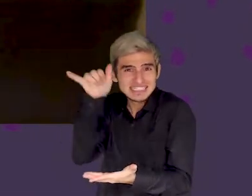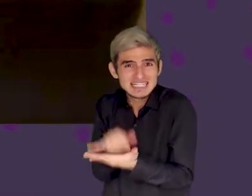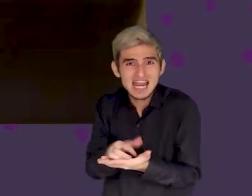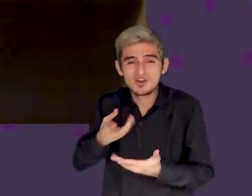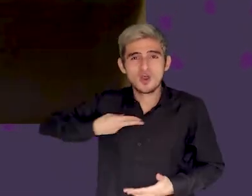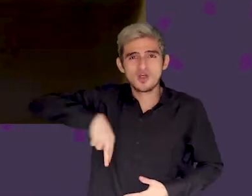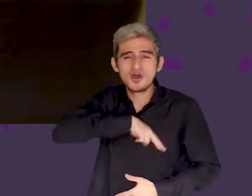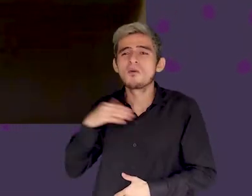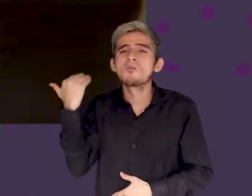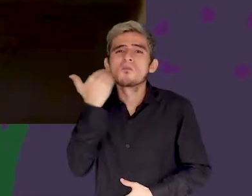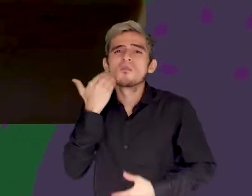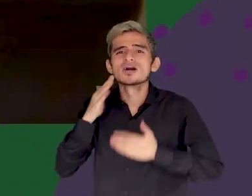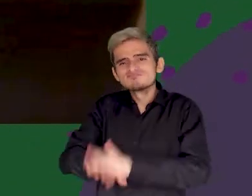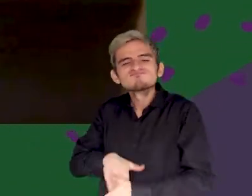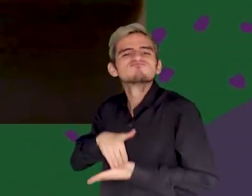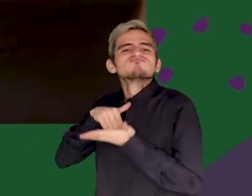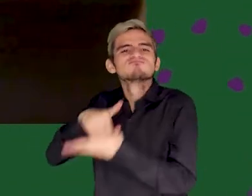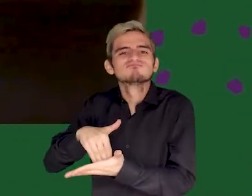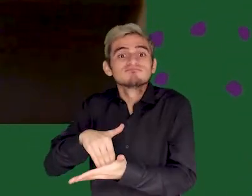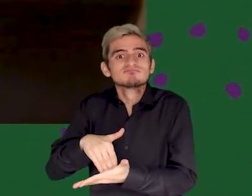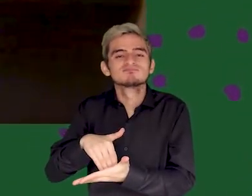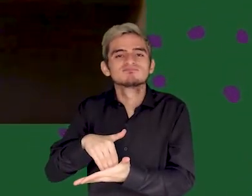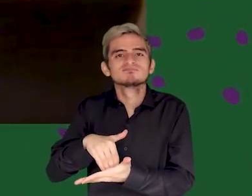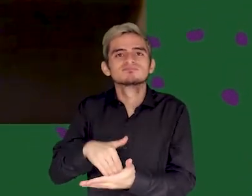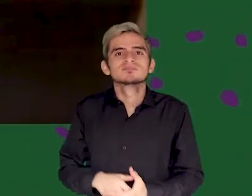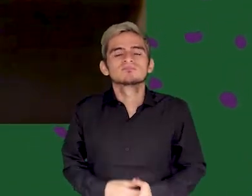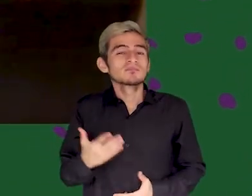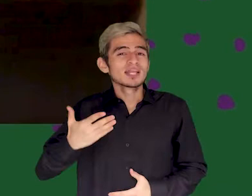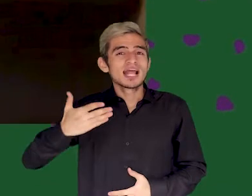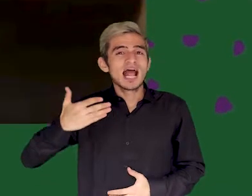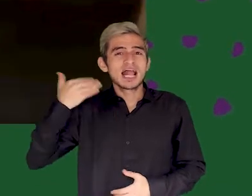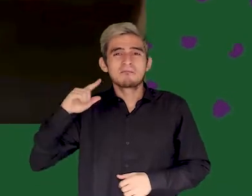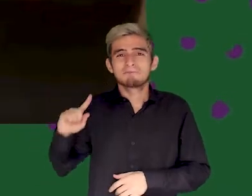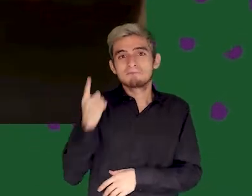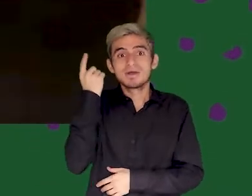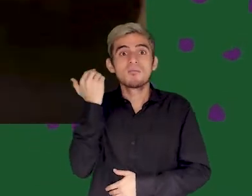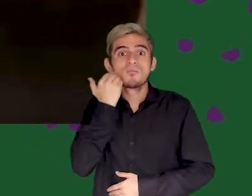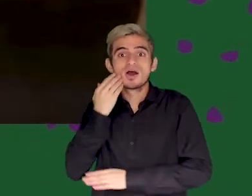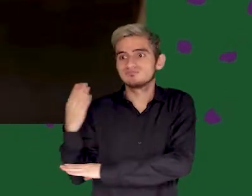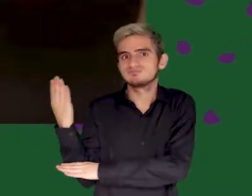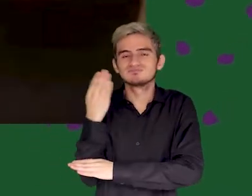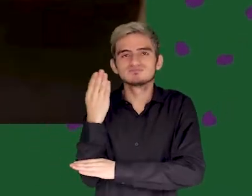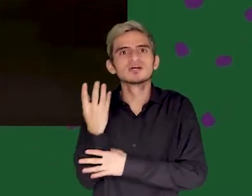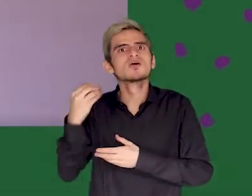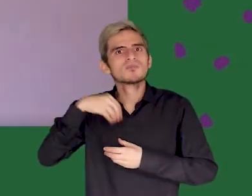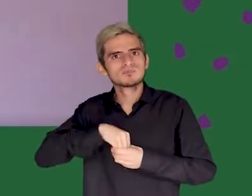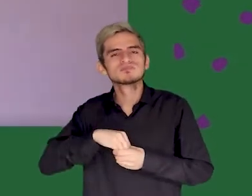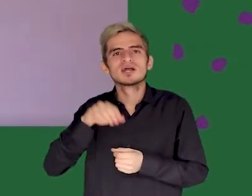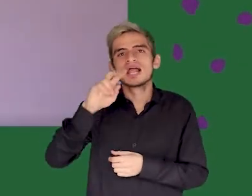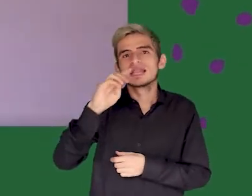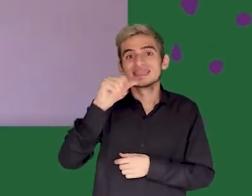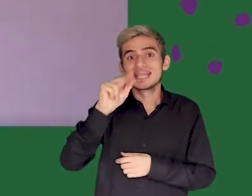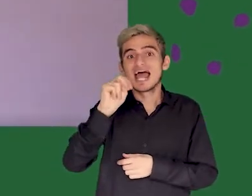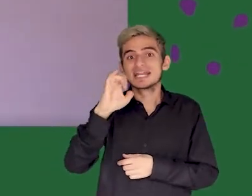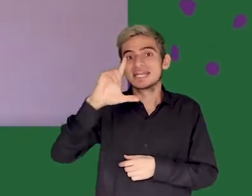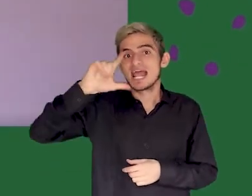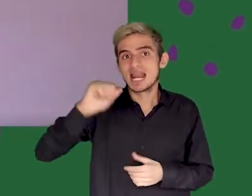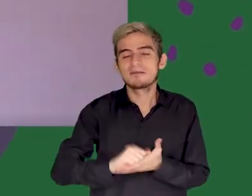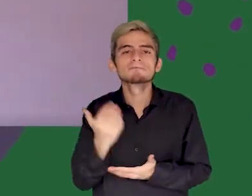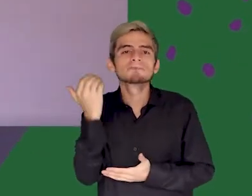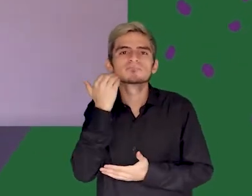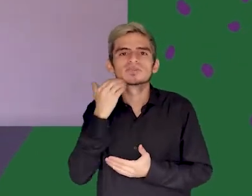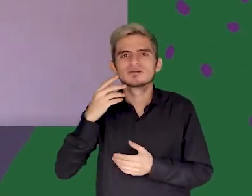que nosotros como mujeres tenemos que empoderarnos y aplicar esto de la sororidad. La primera